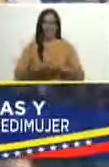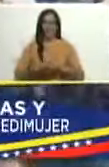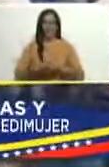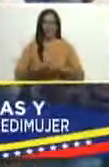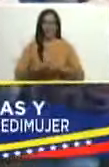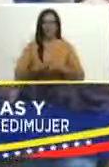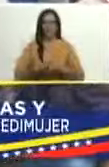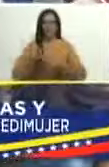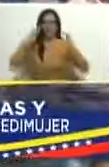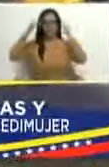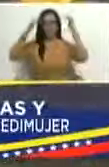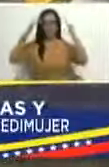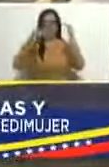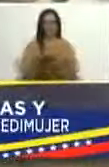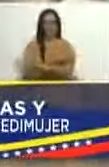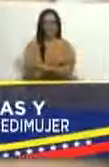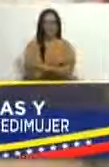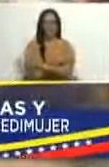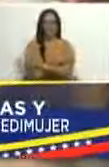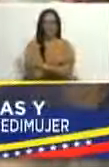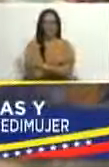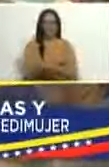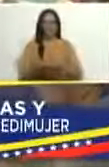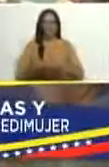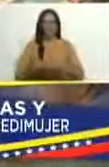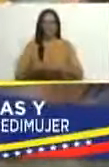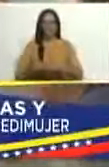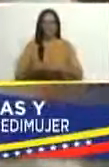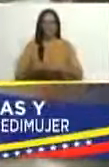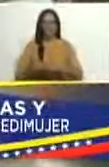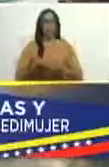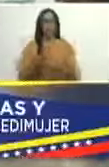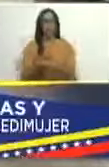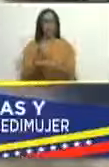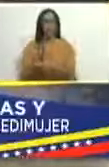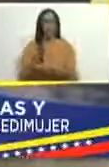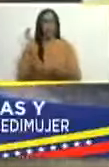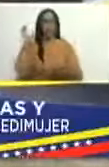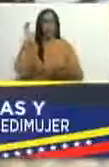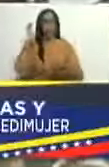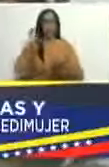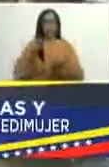Mi saludo y mi abrazo. Vamos a cuidar la patria.